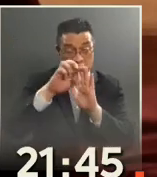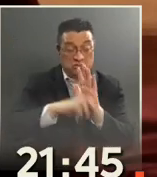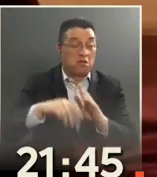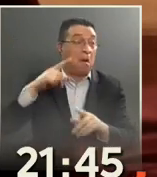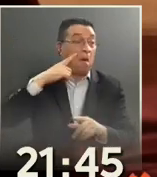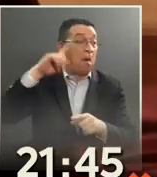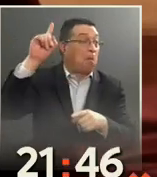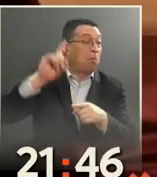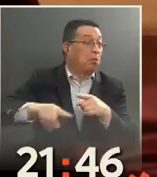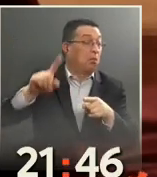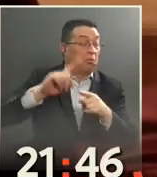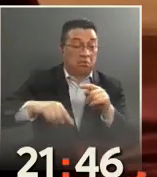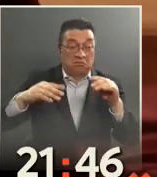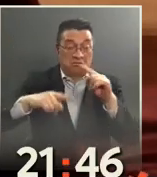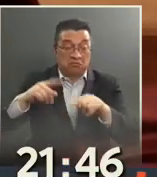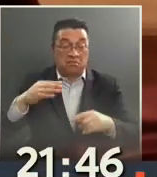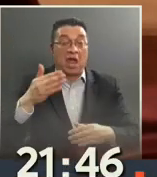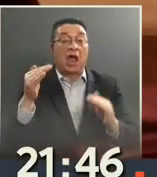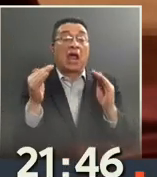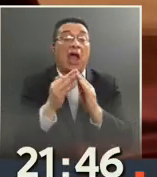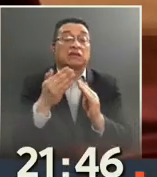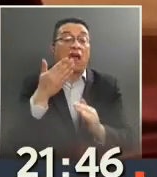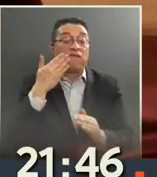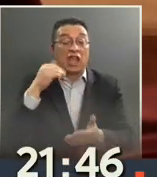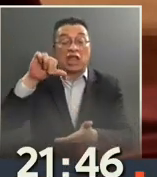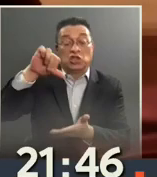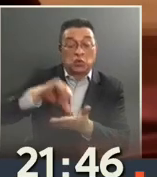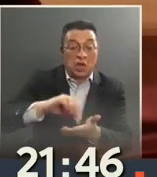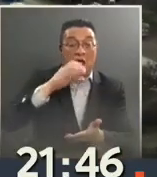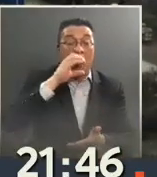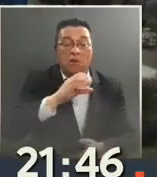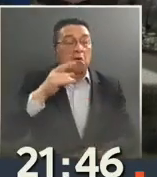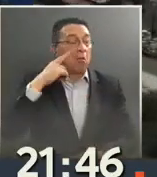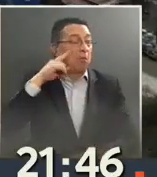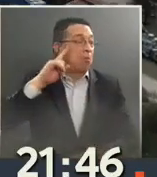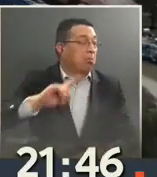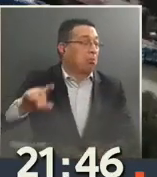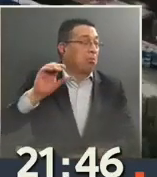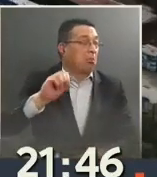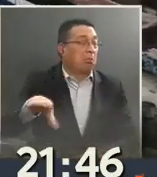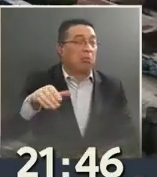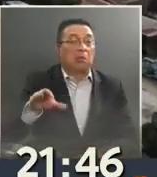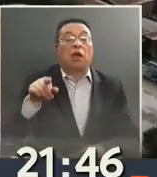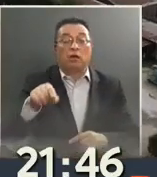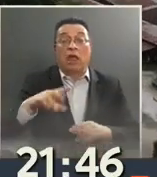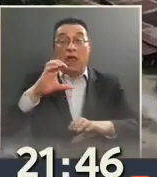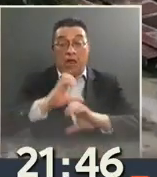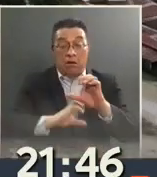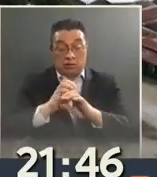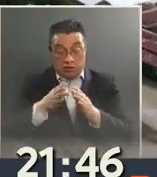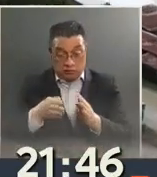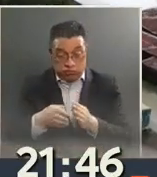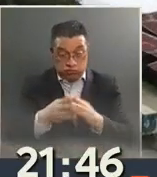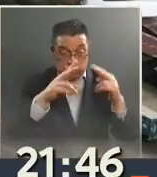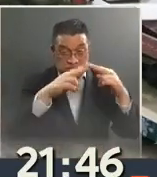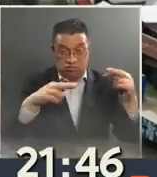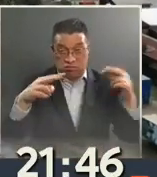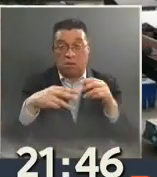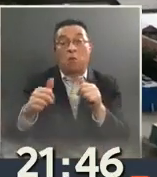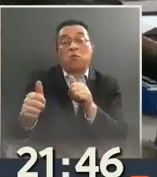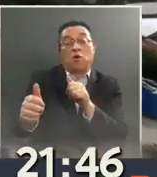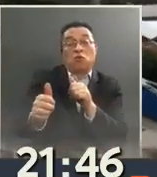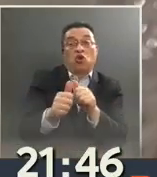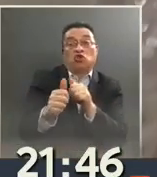el territorio de Casablanca, el territorio urbano y rural. El trazado que está propuesto por la empresa pasa muy cerca de